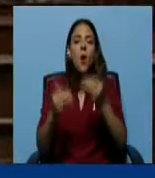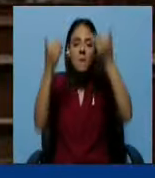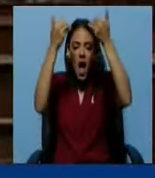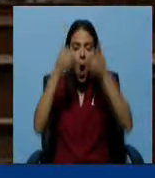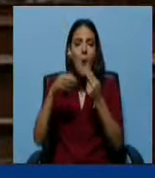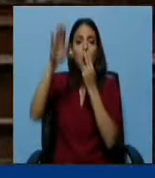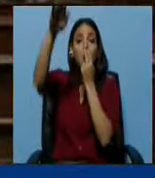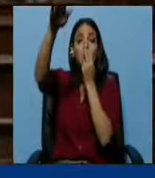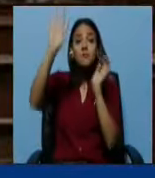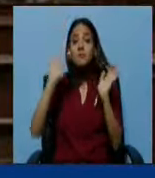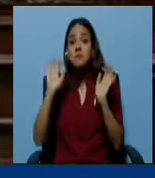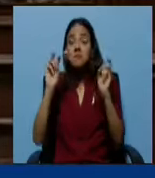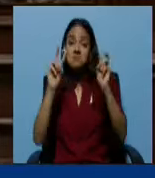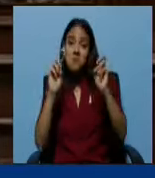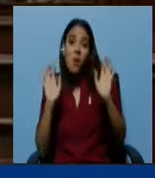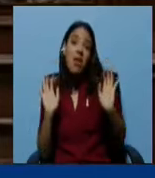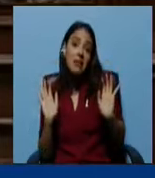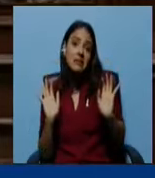nazis.